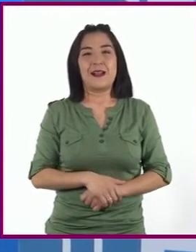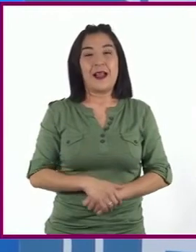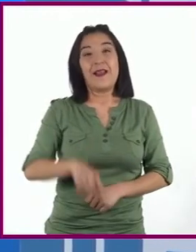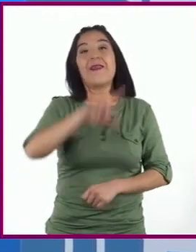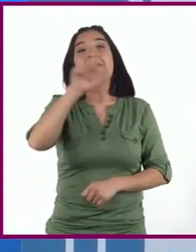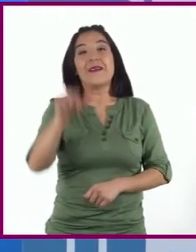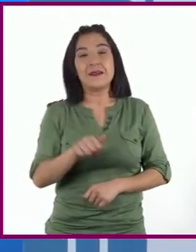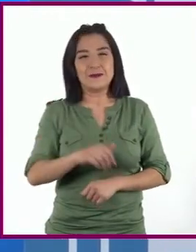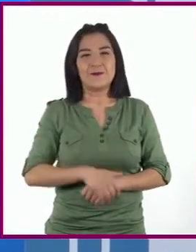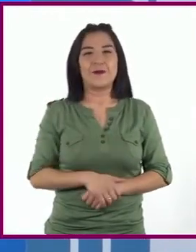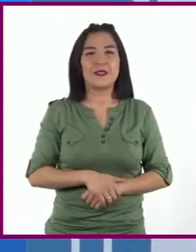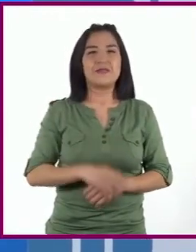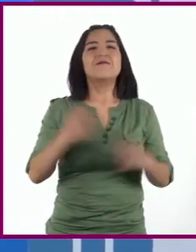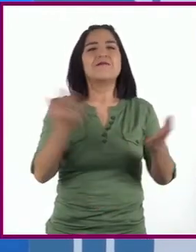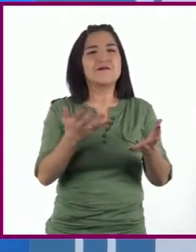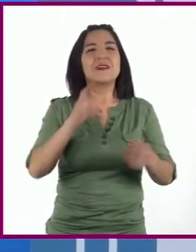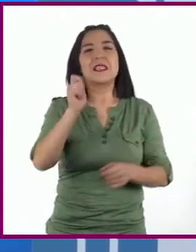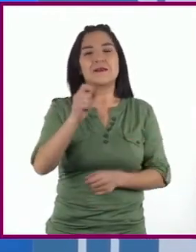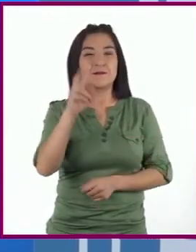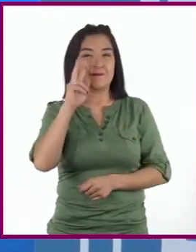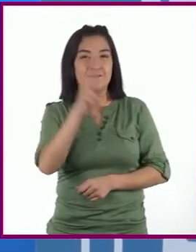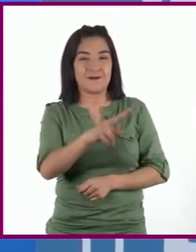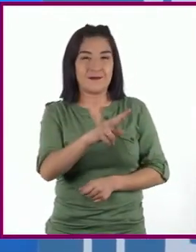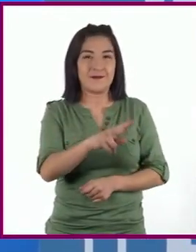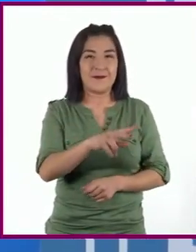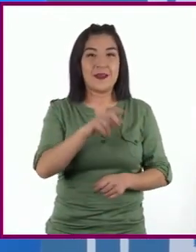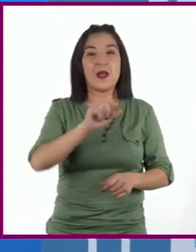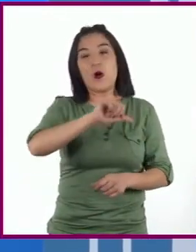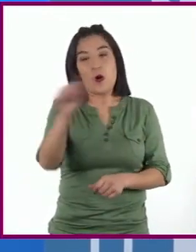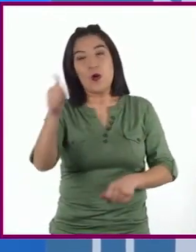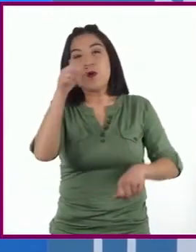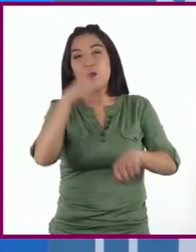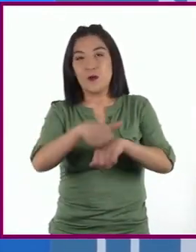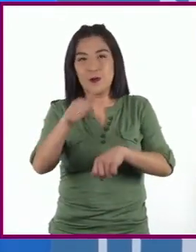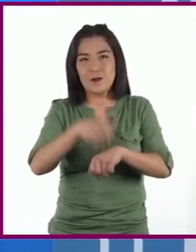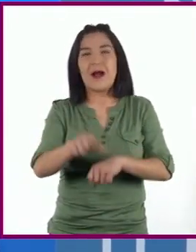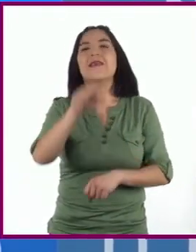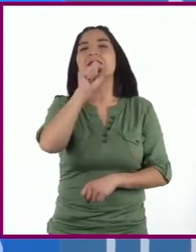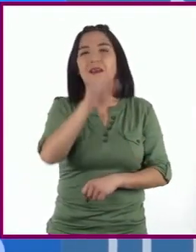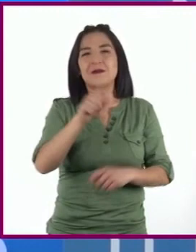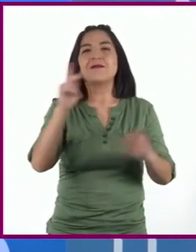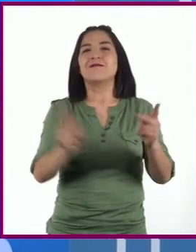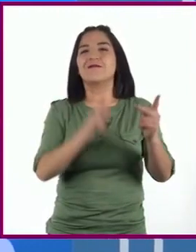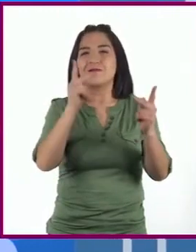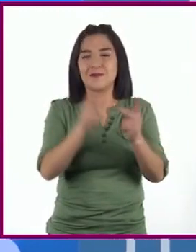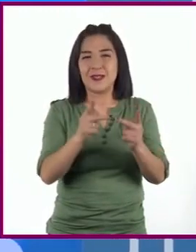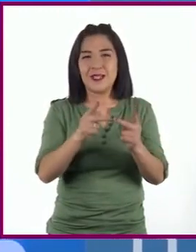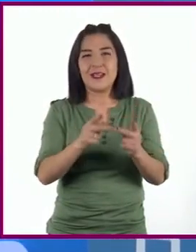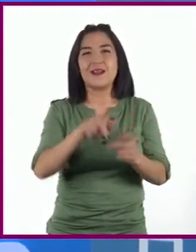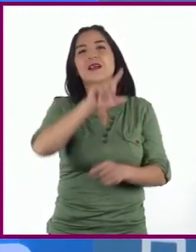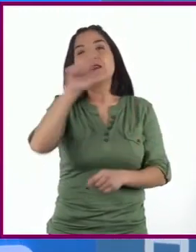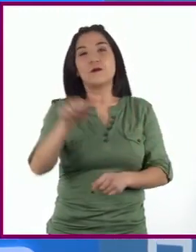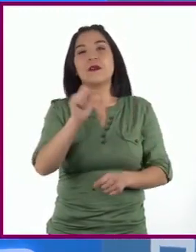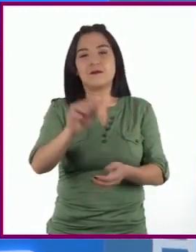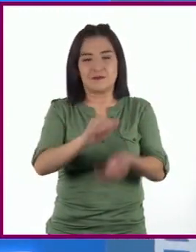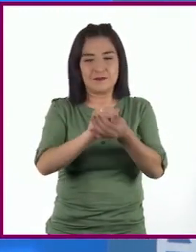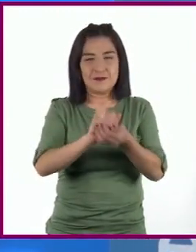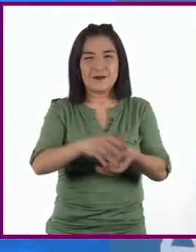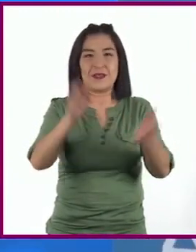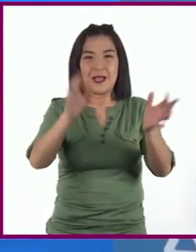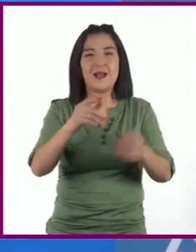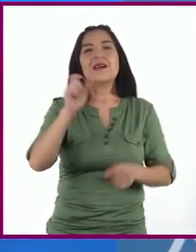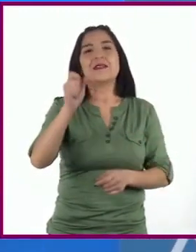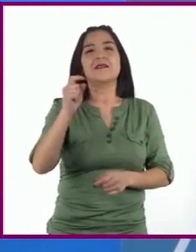Posteriormente, lo que hizo fue observar que los demás números también coincidirán después de que el dado